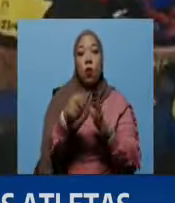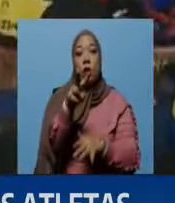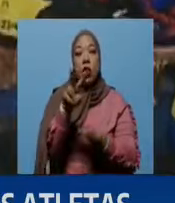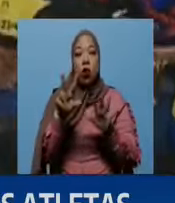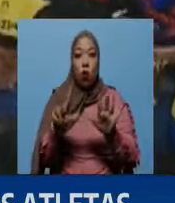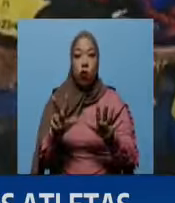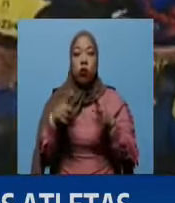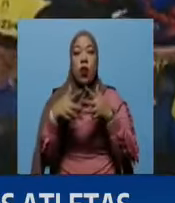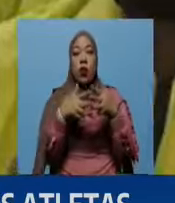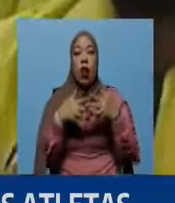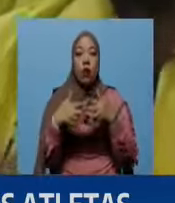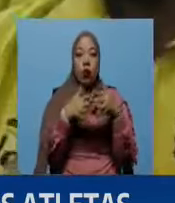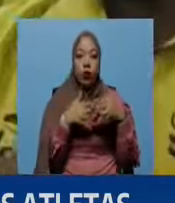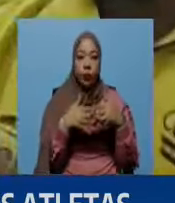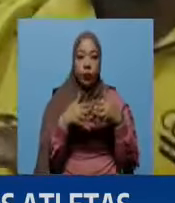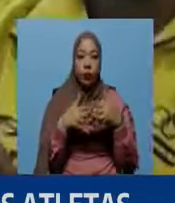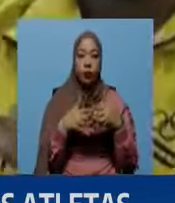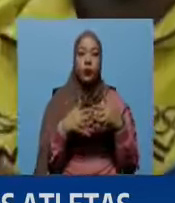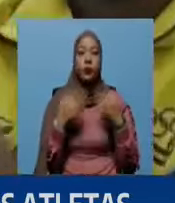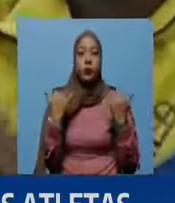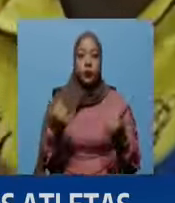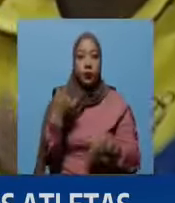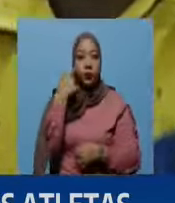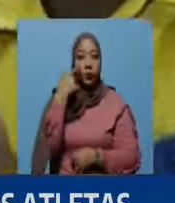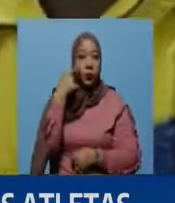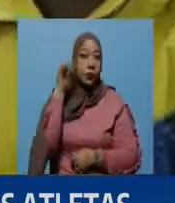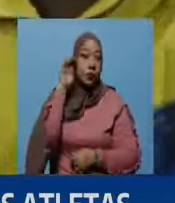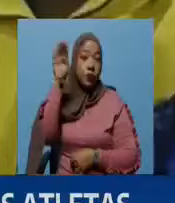2028. Les veo la cara